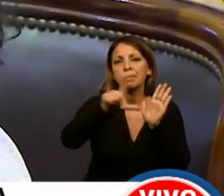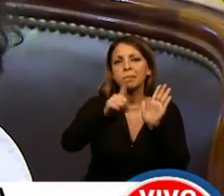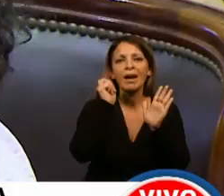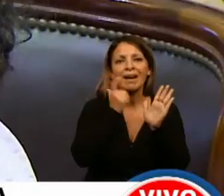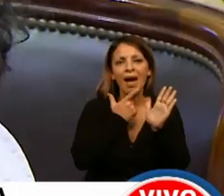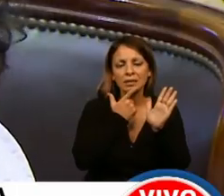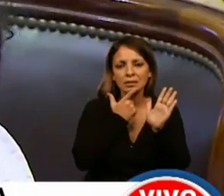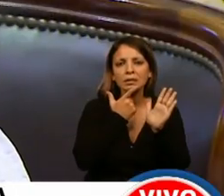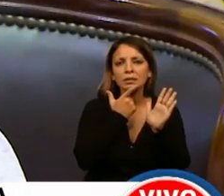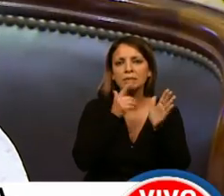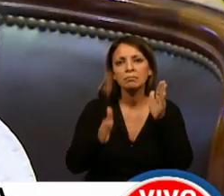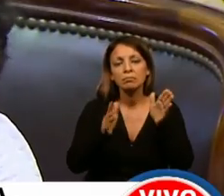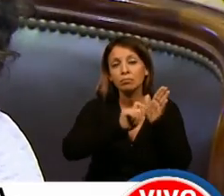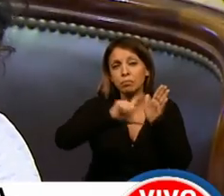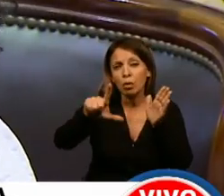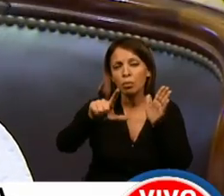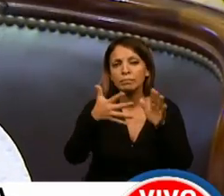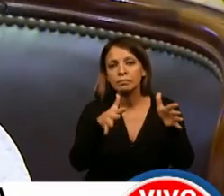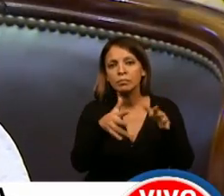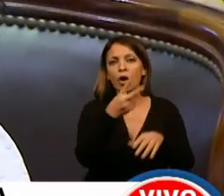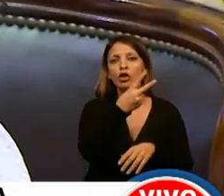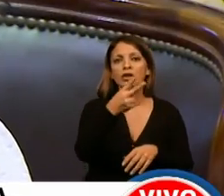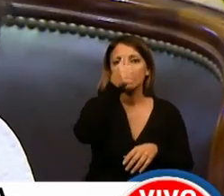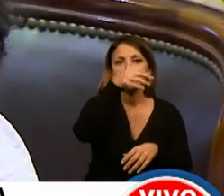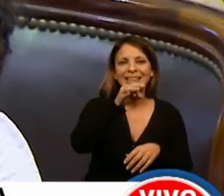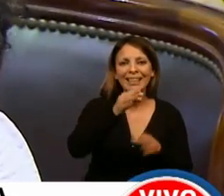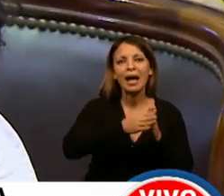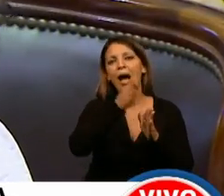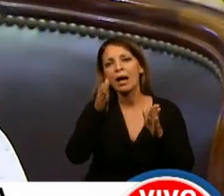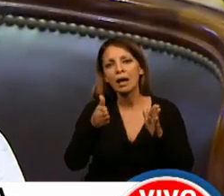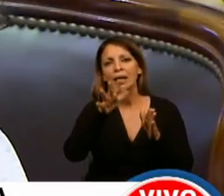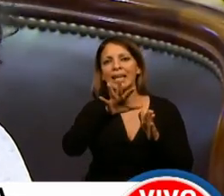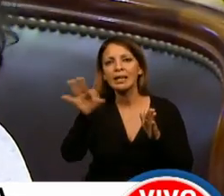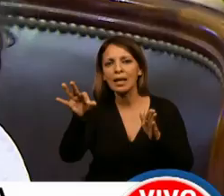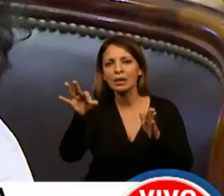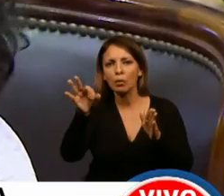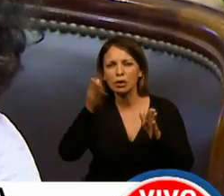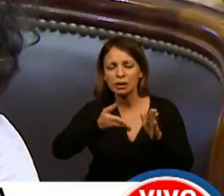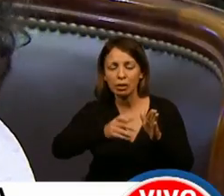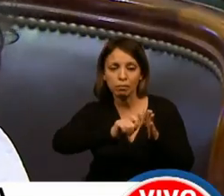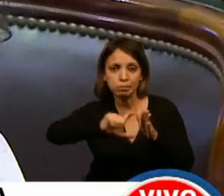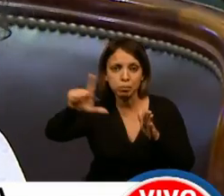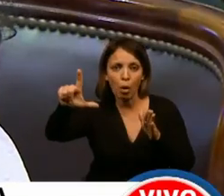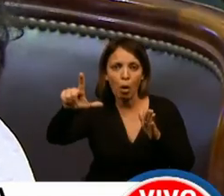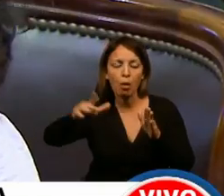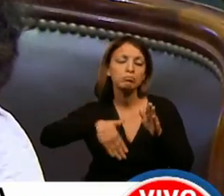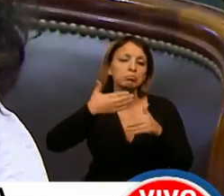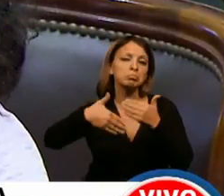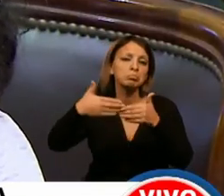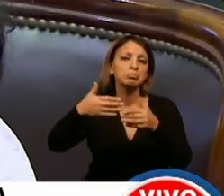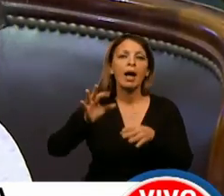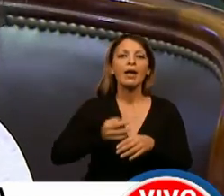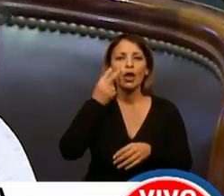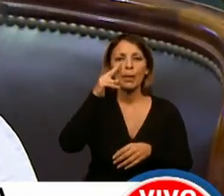de entre 1 261 500% en aquel momento luego vinieron las resoluciones del año 2014